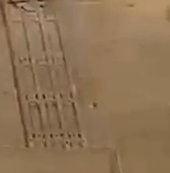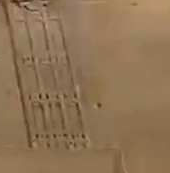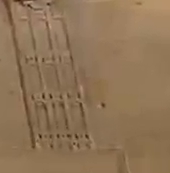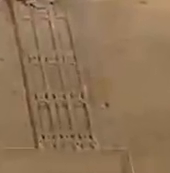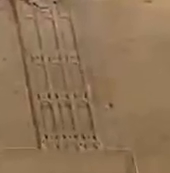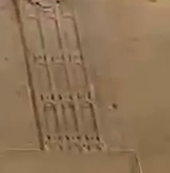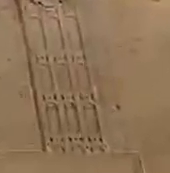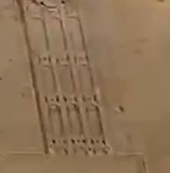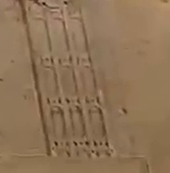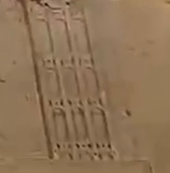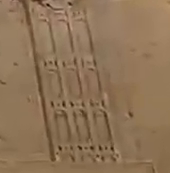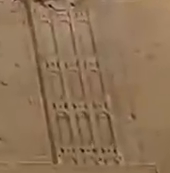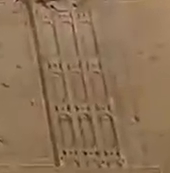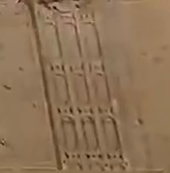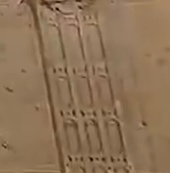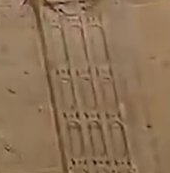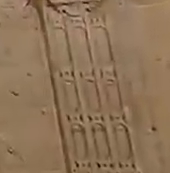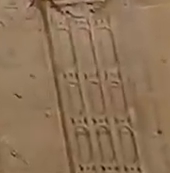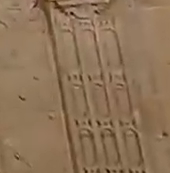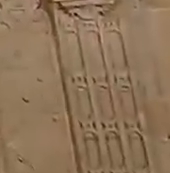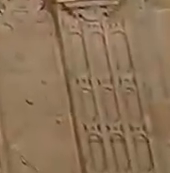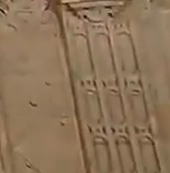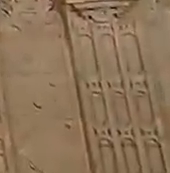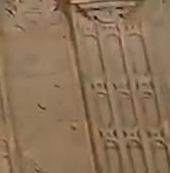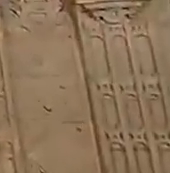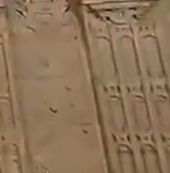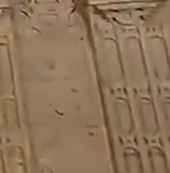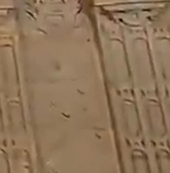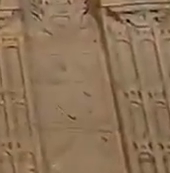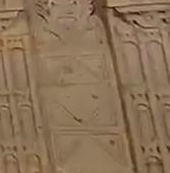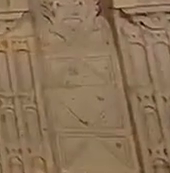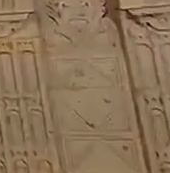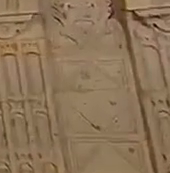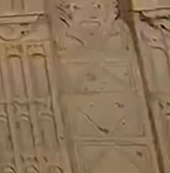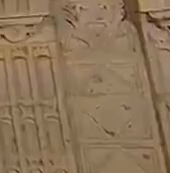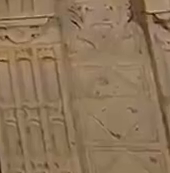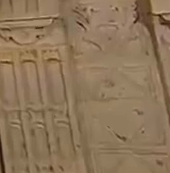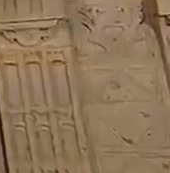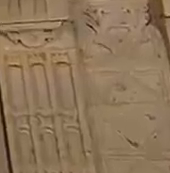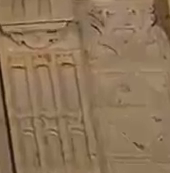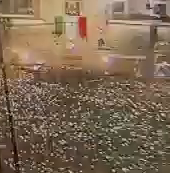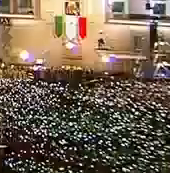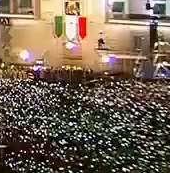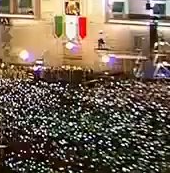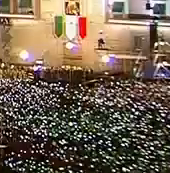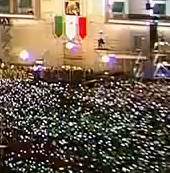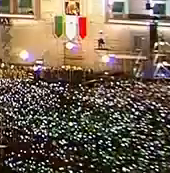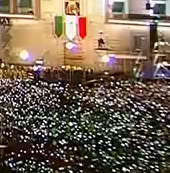¡Viva Josefa Ortiz de Domínguez!